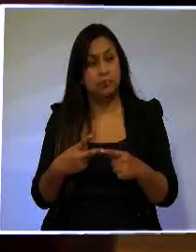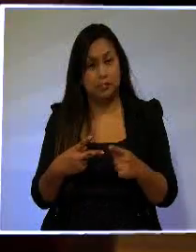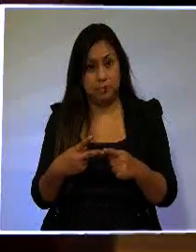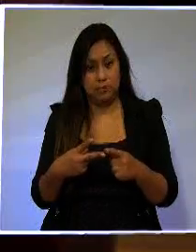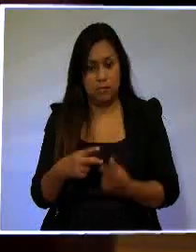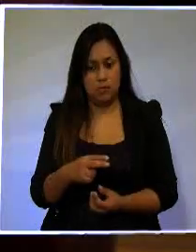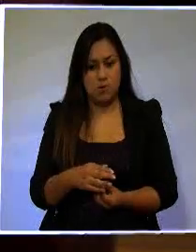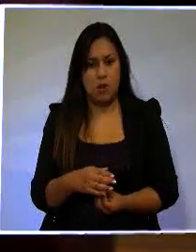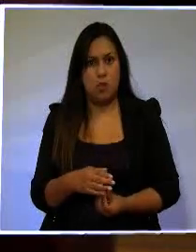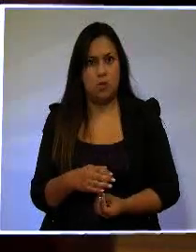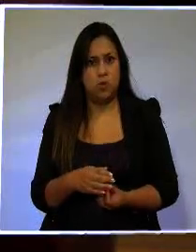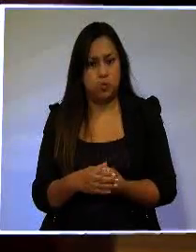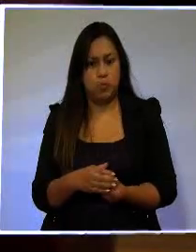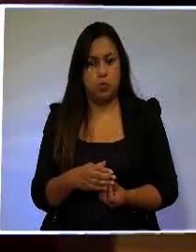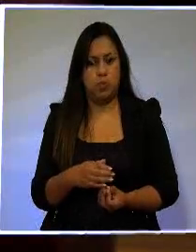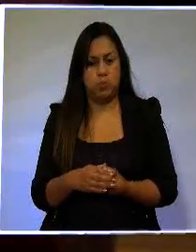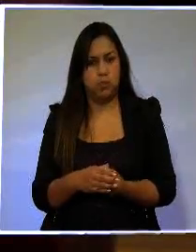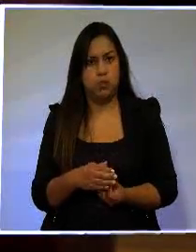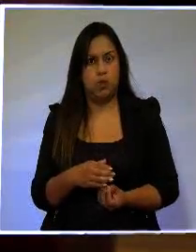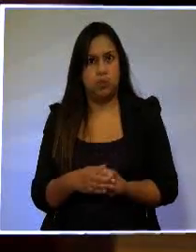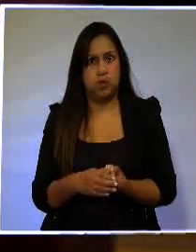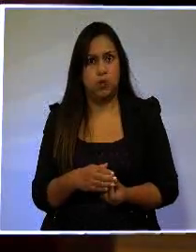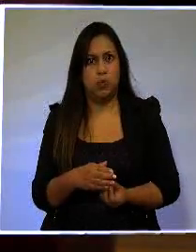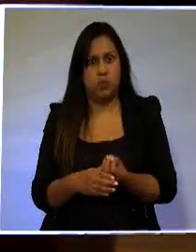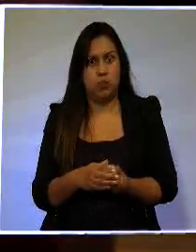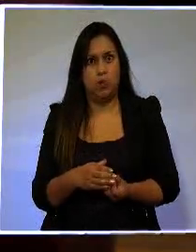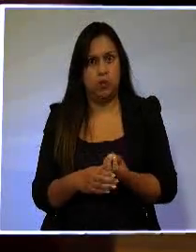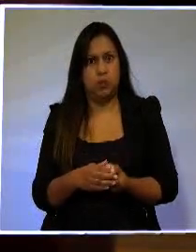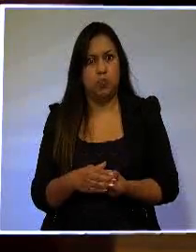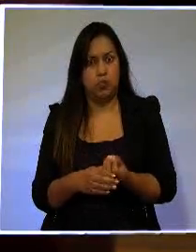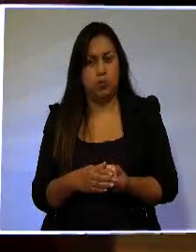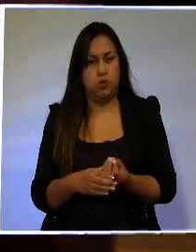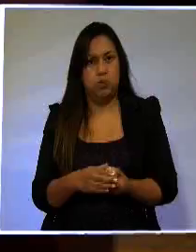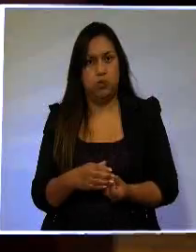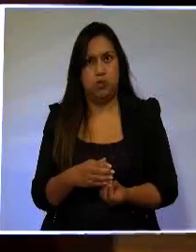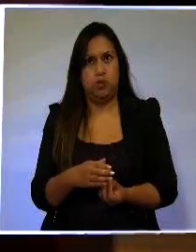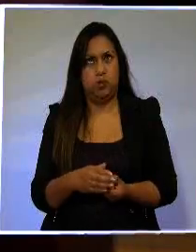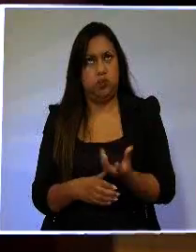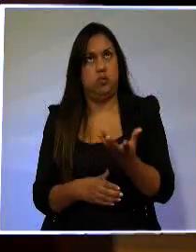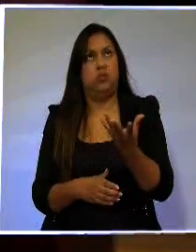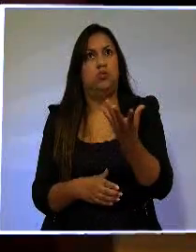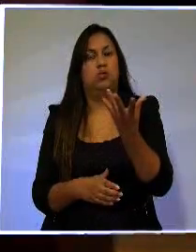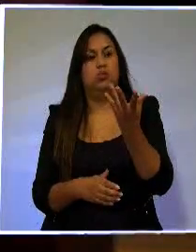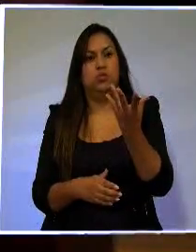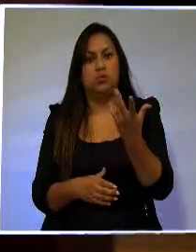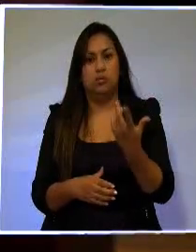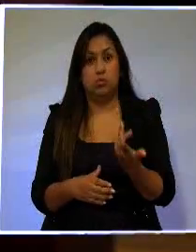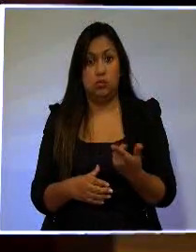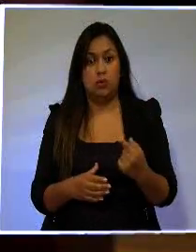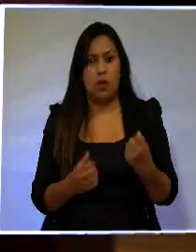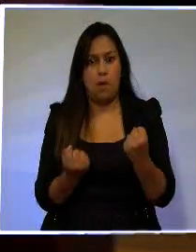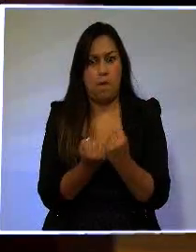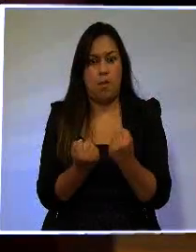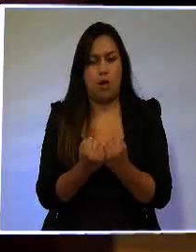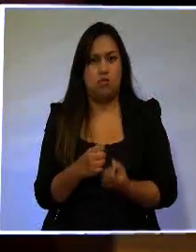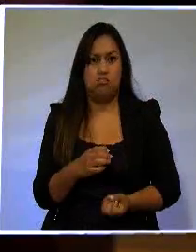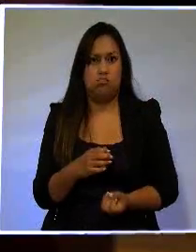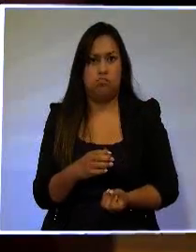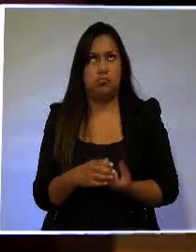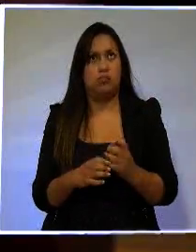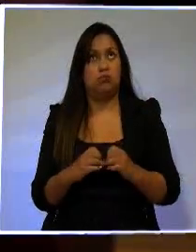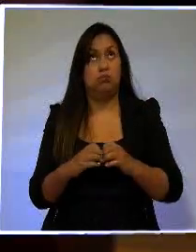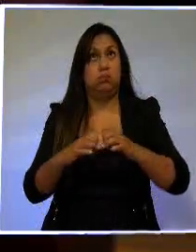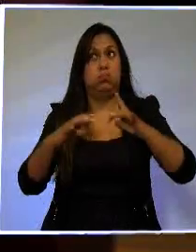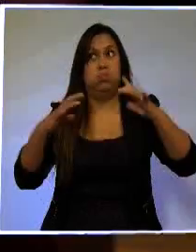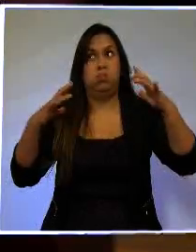volcánico se acumule más presión y tengamos un evento con una con un mayor tamaño no entonces en